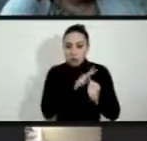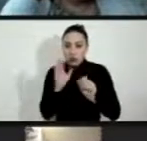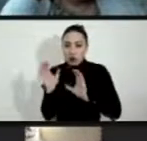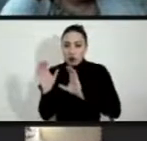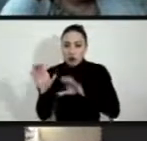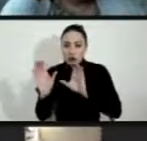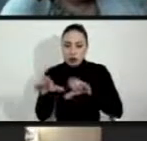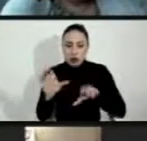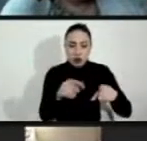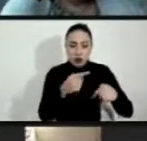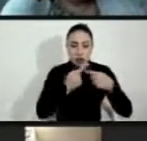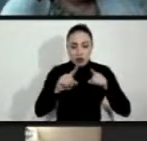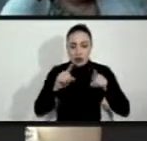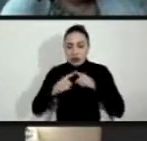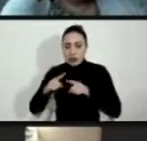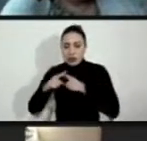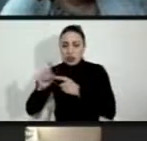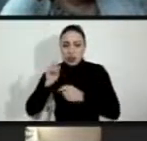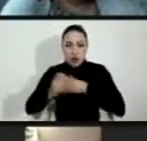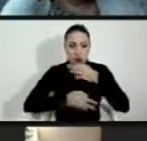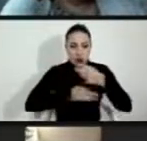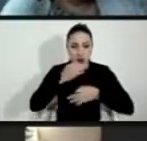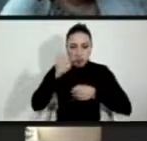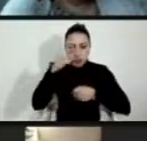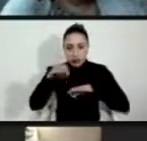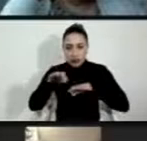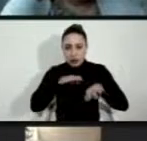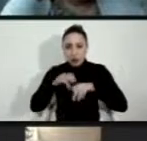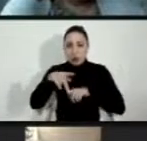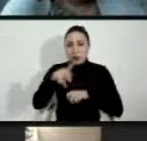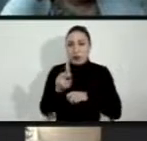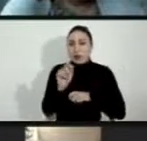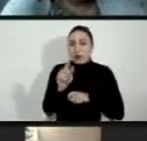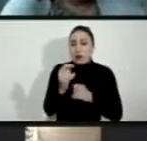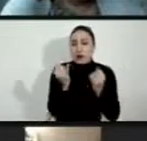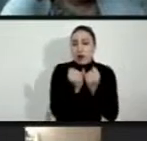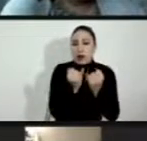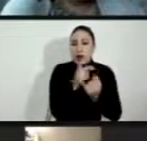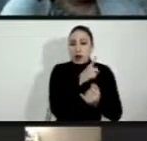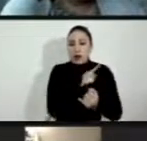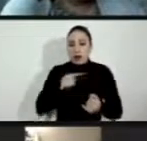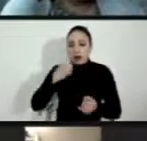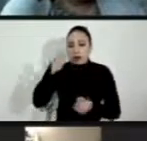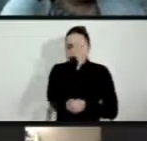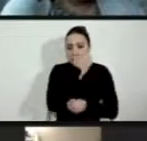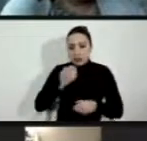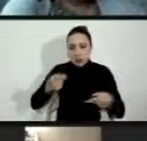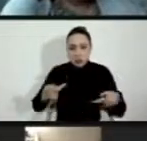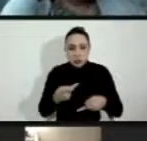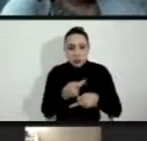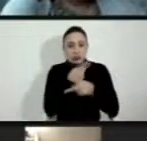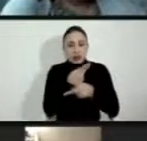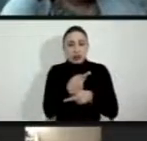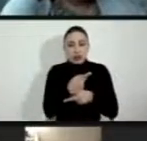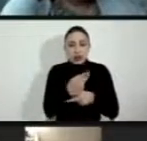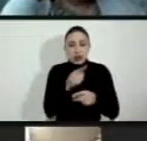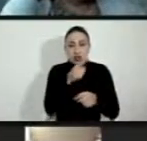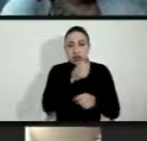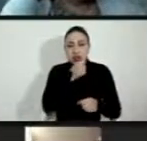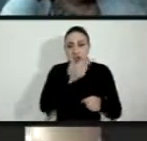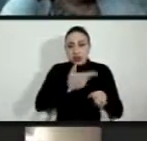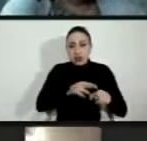empleo, pero también considerando las cargas de trabajo adicionales que tiene la Secretaría del